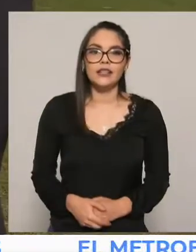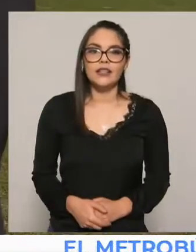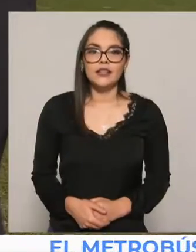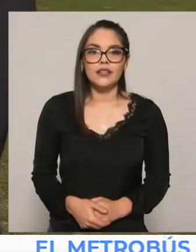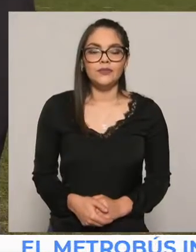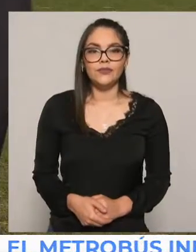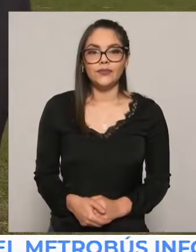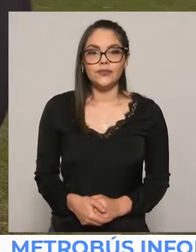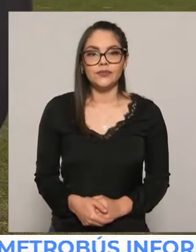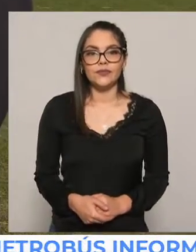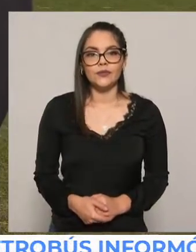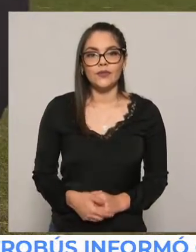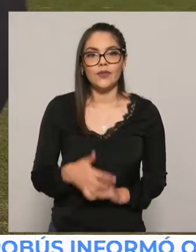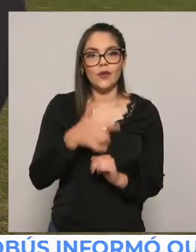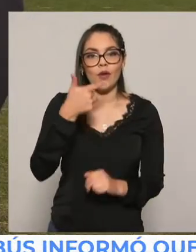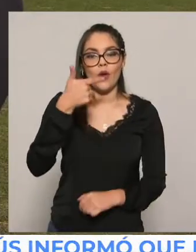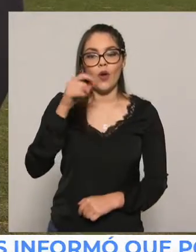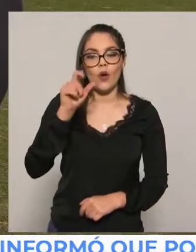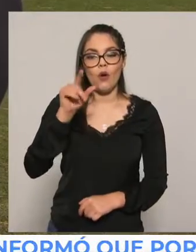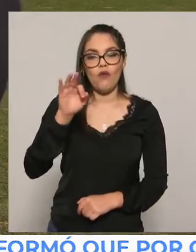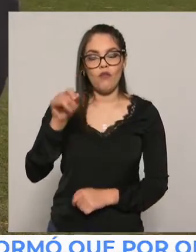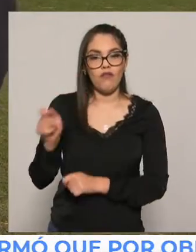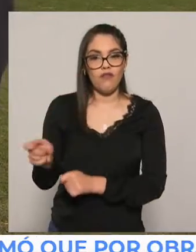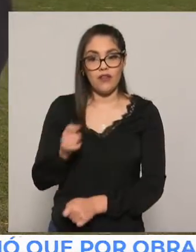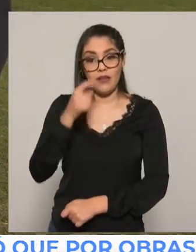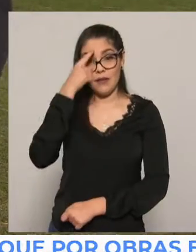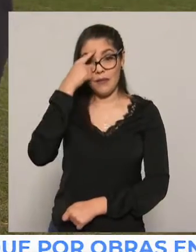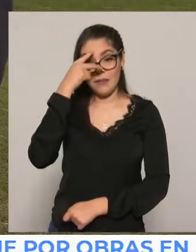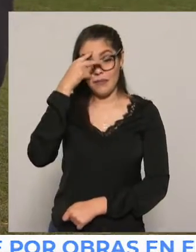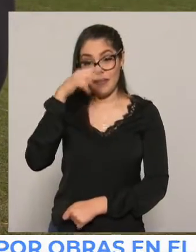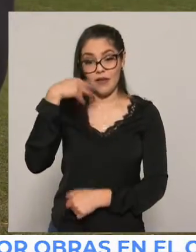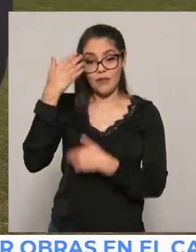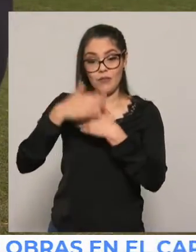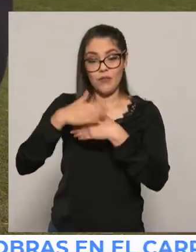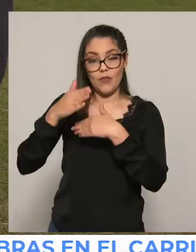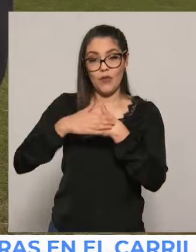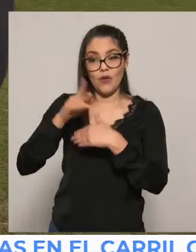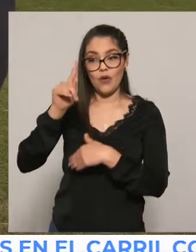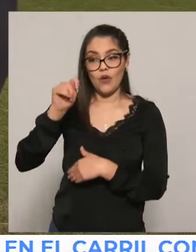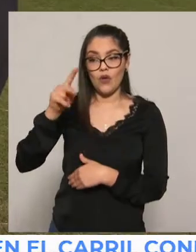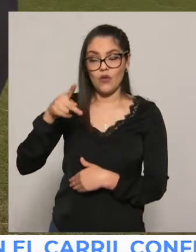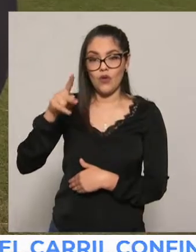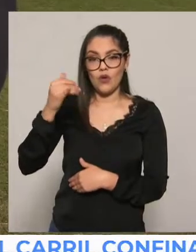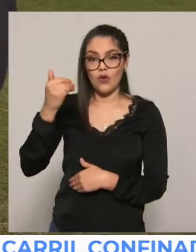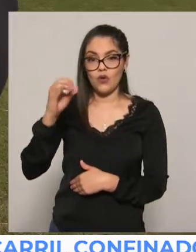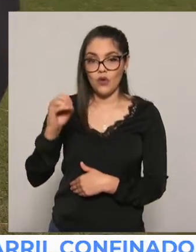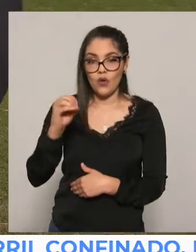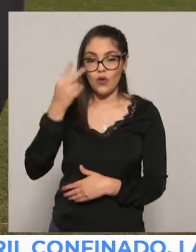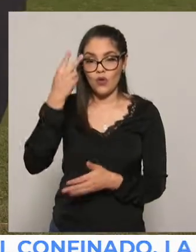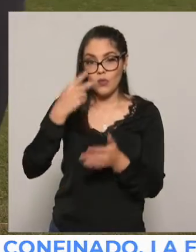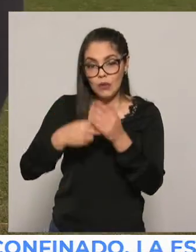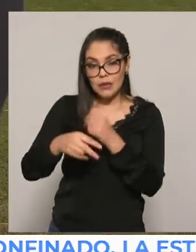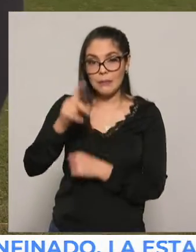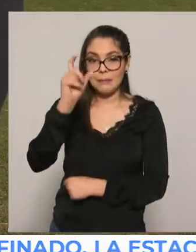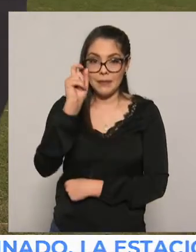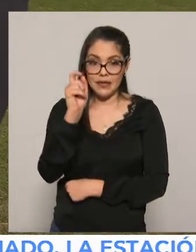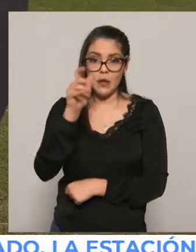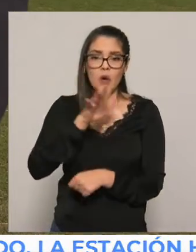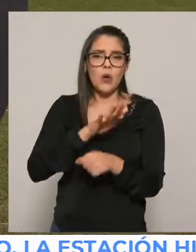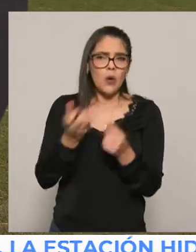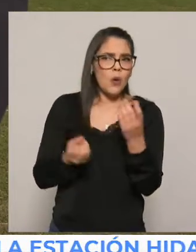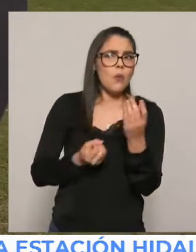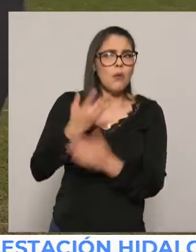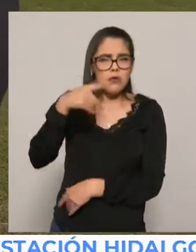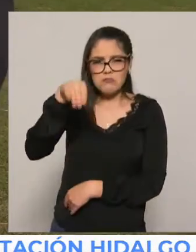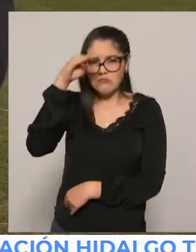En el golf para México rumbo a Tokio 2020, ¿cuál es el plan al día de hoy que se tiene? ¿Cuántos crees que puedan